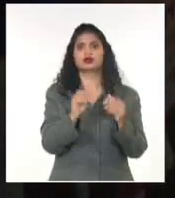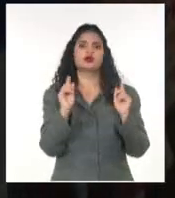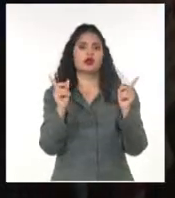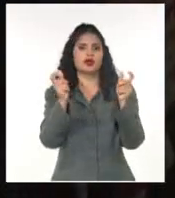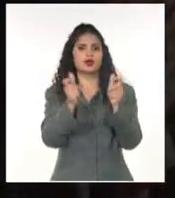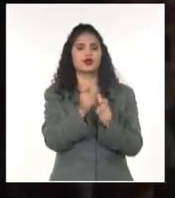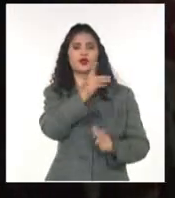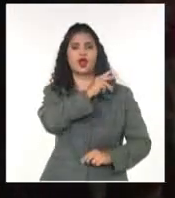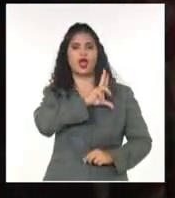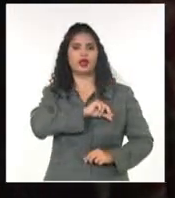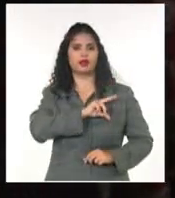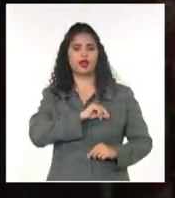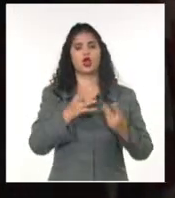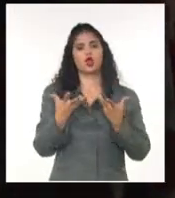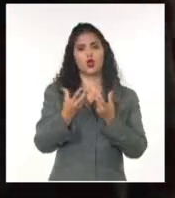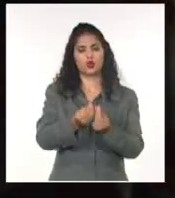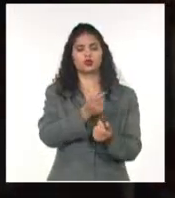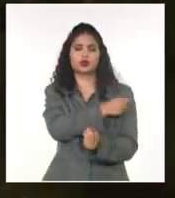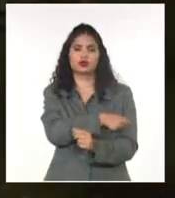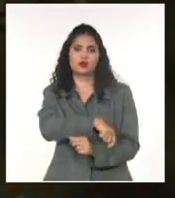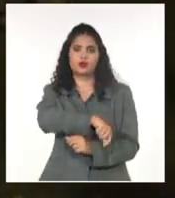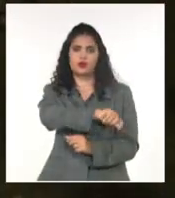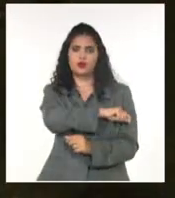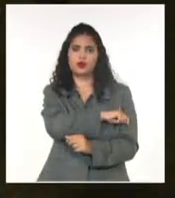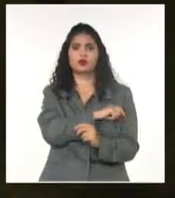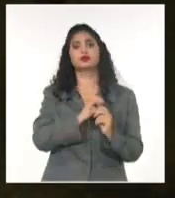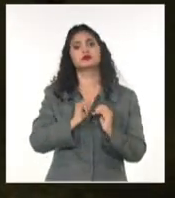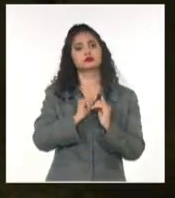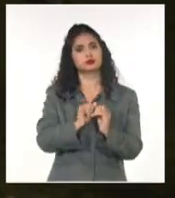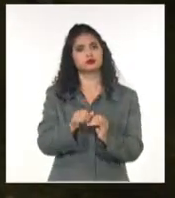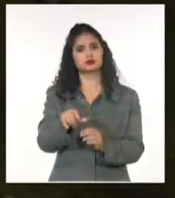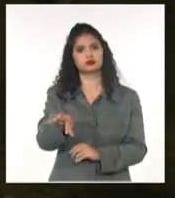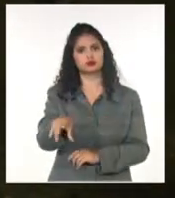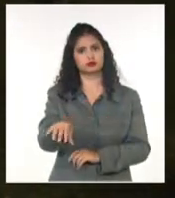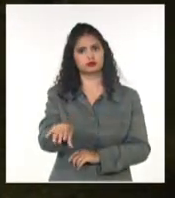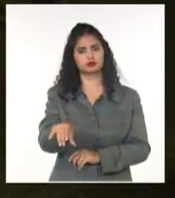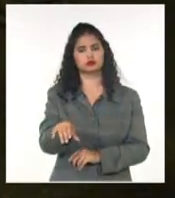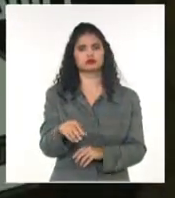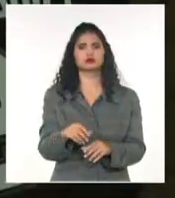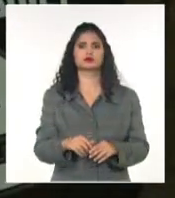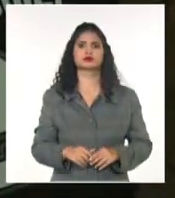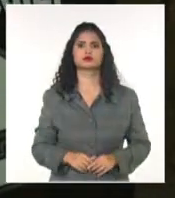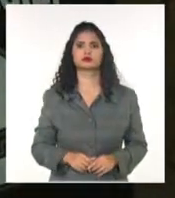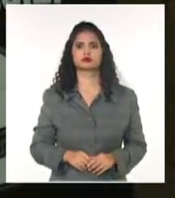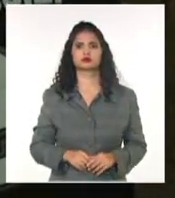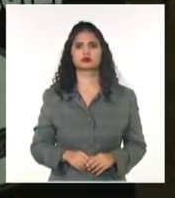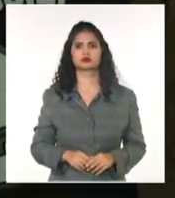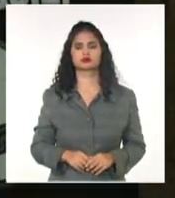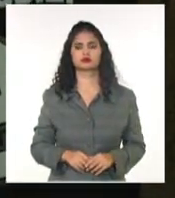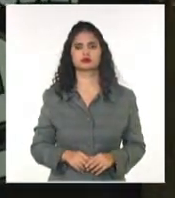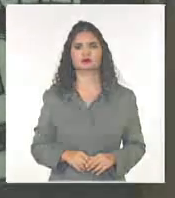sus electores. Desde Pinar del Río, Roxana Llamazares González, Canal Cubano de Noticias.